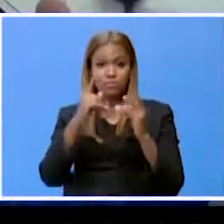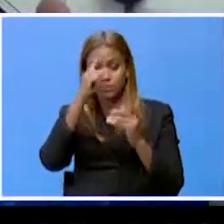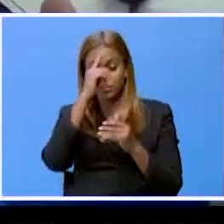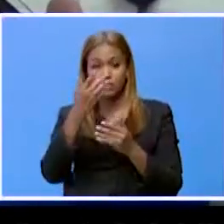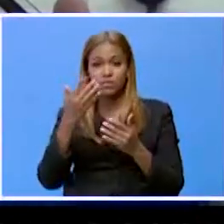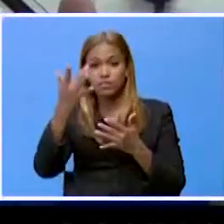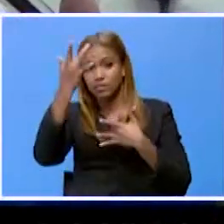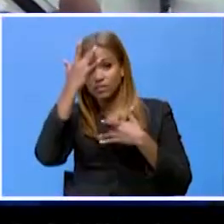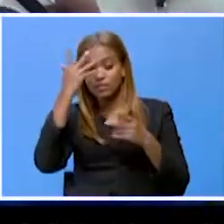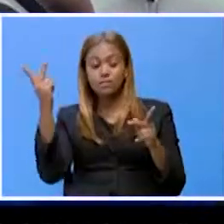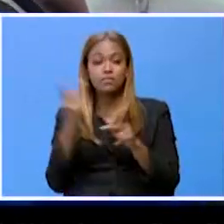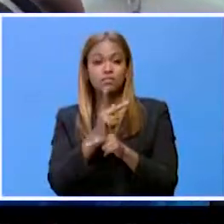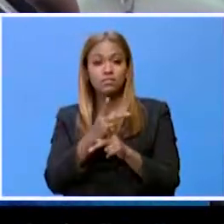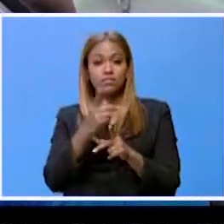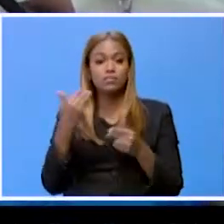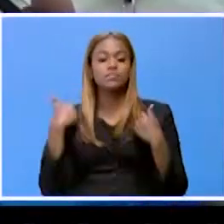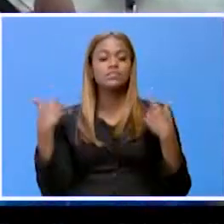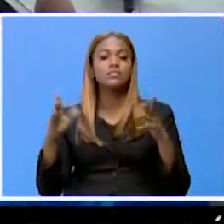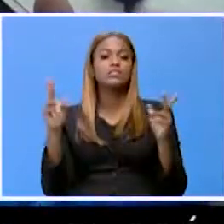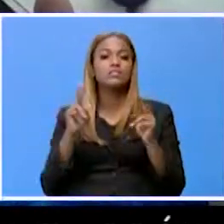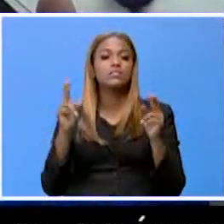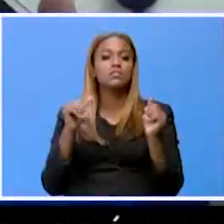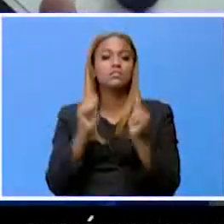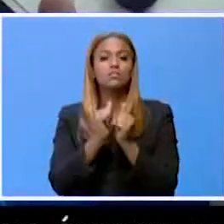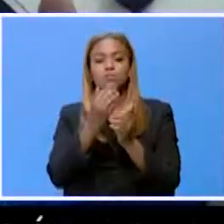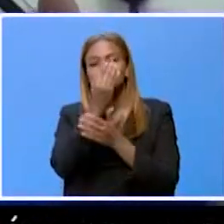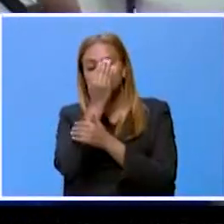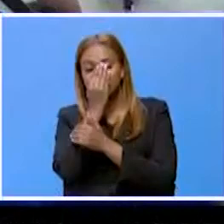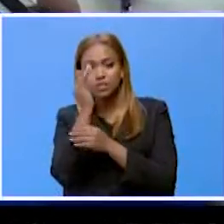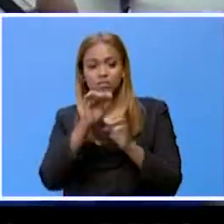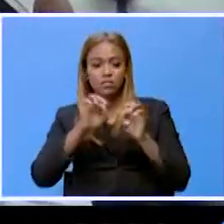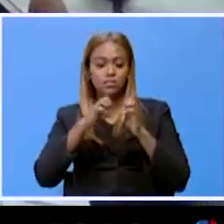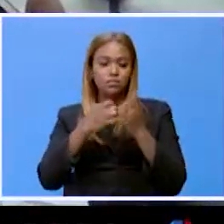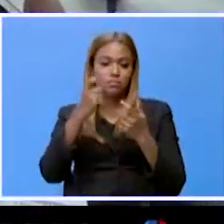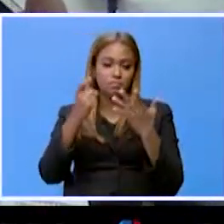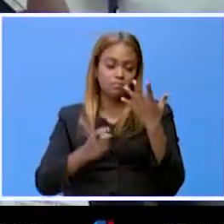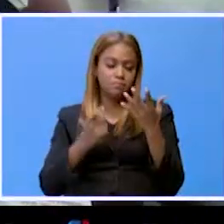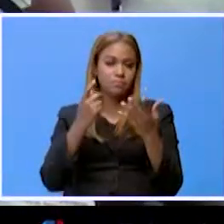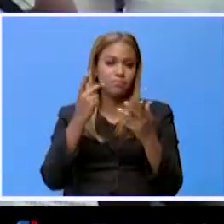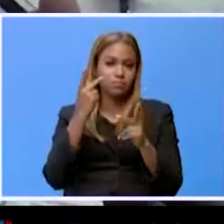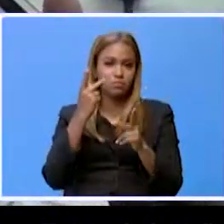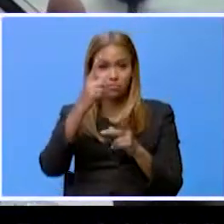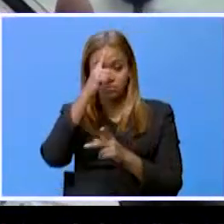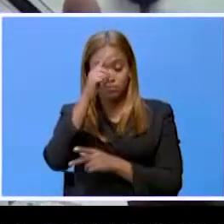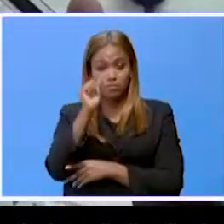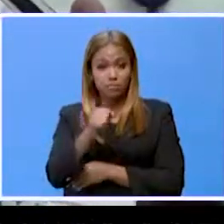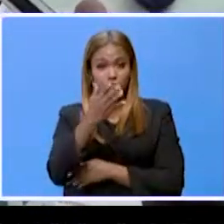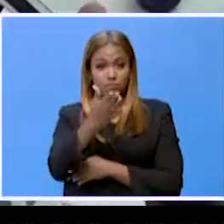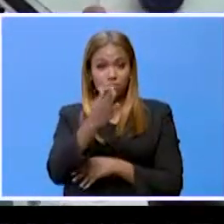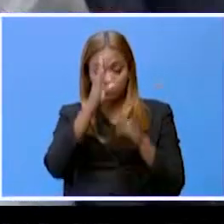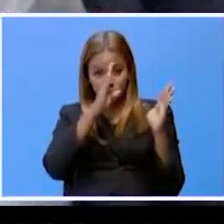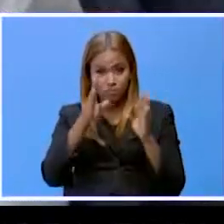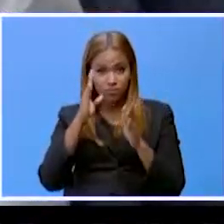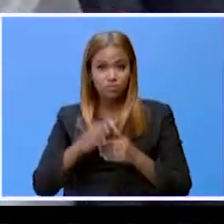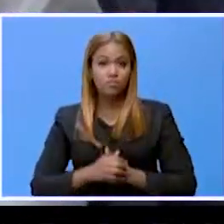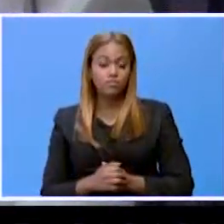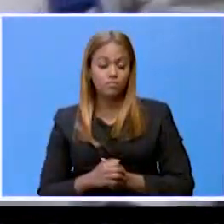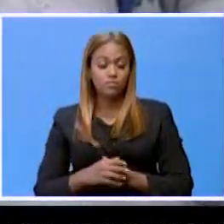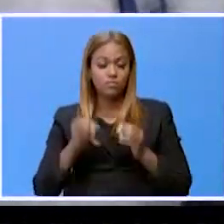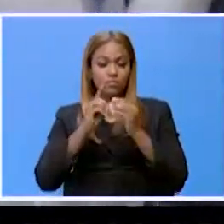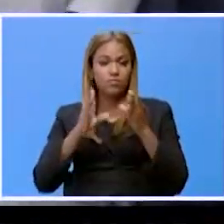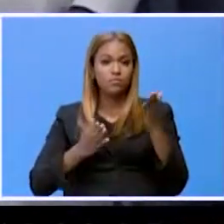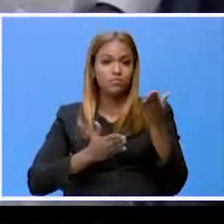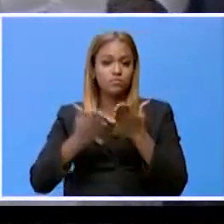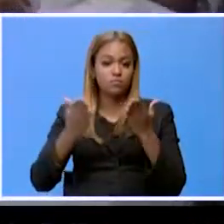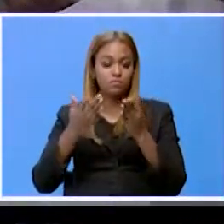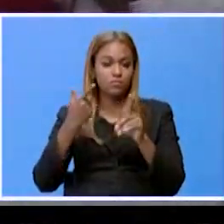que también todas las tenemos disponibles con los ventiladores y los equipos necesarios para también darle la asistencia. El director del